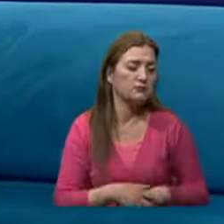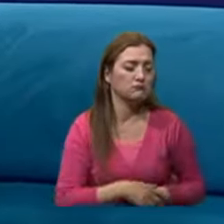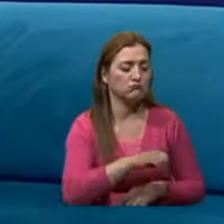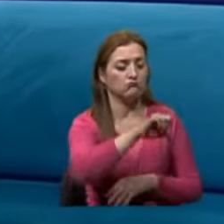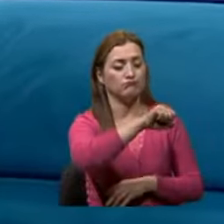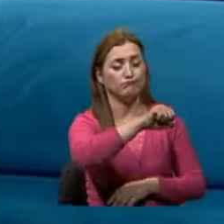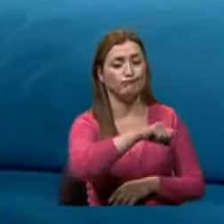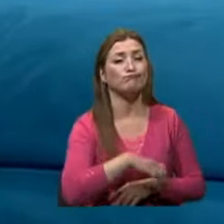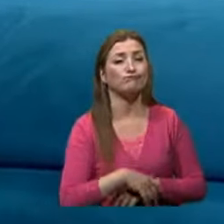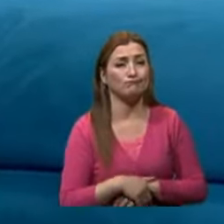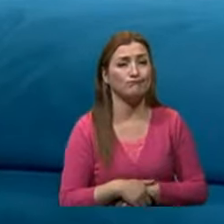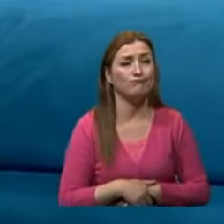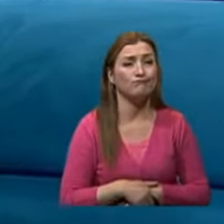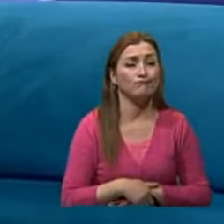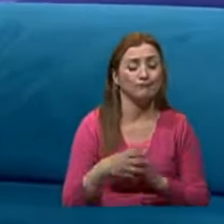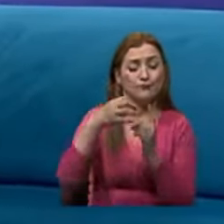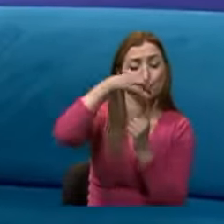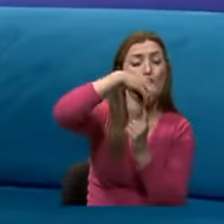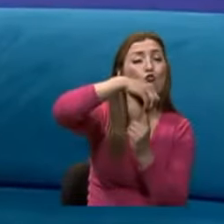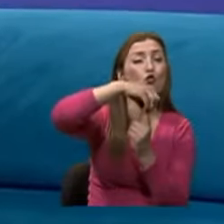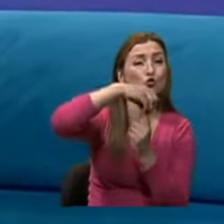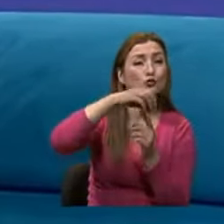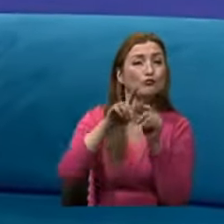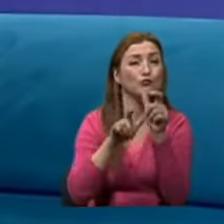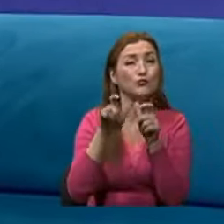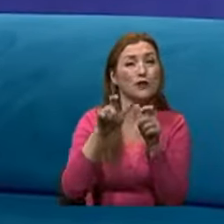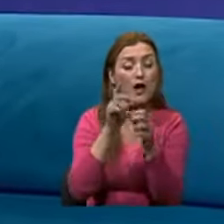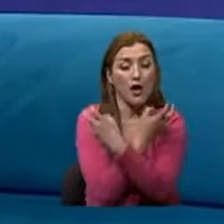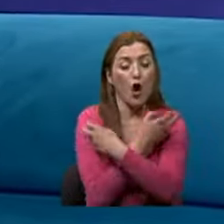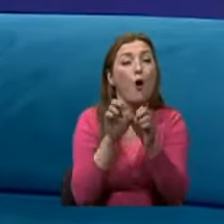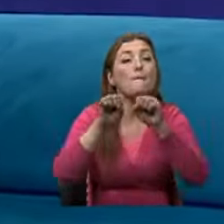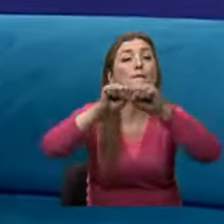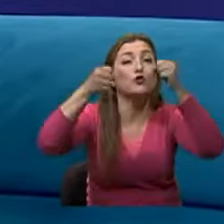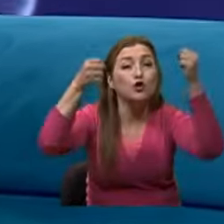Porque, por ejemplo, esta es una prótesis que la ponemos cuando el paciente tiene una fractura